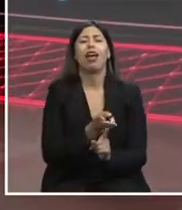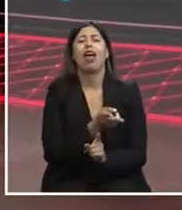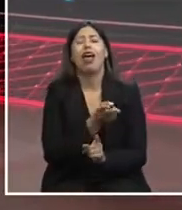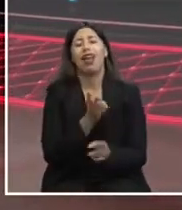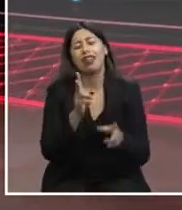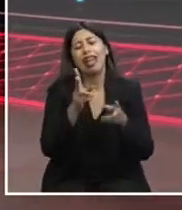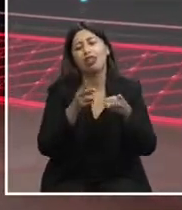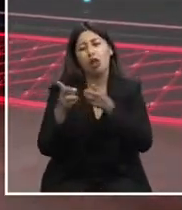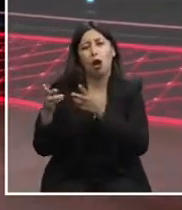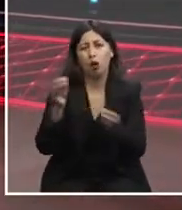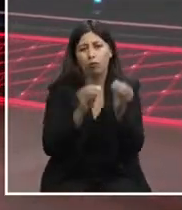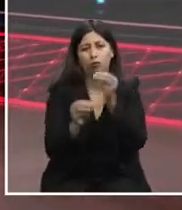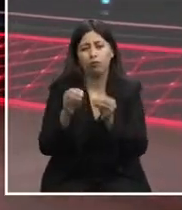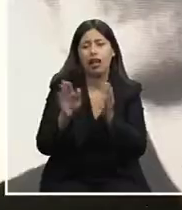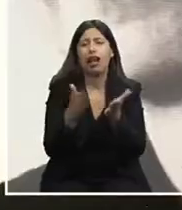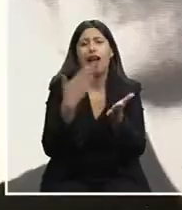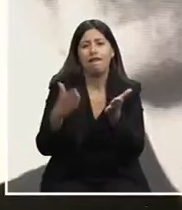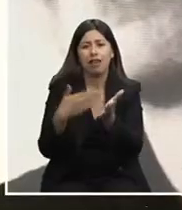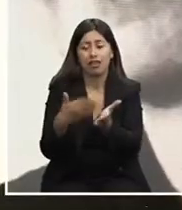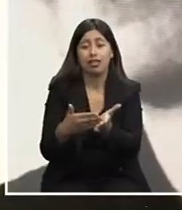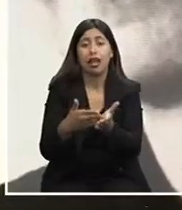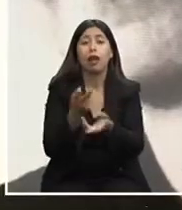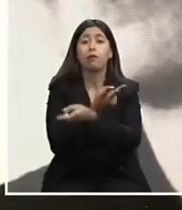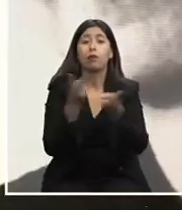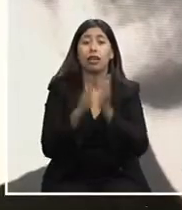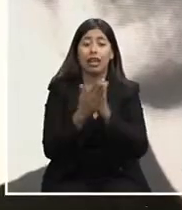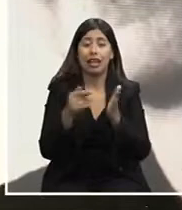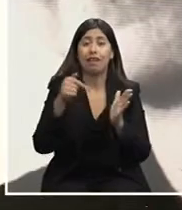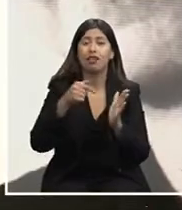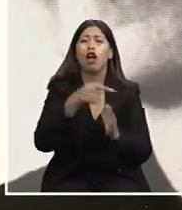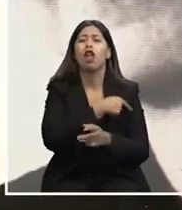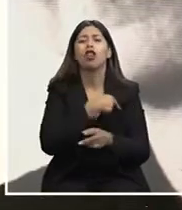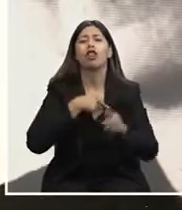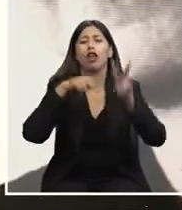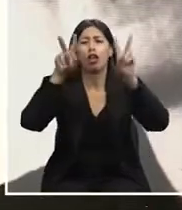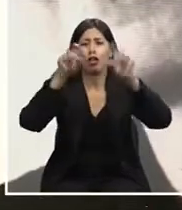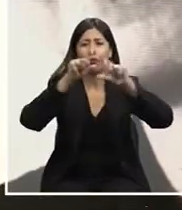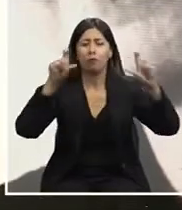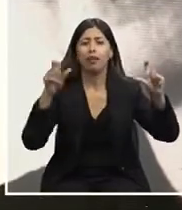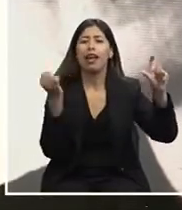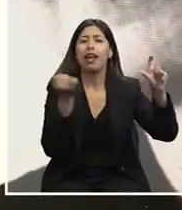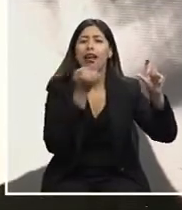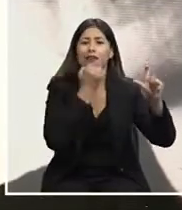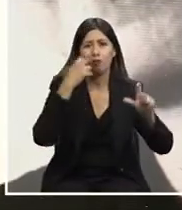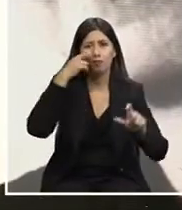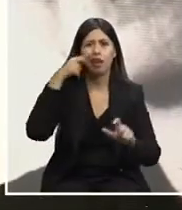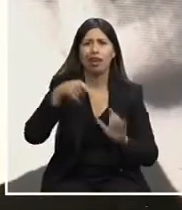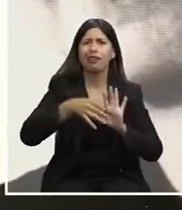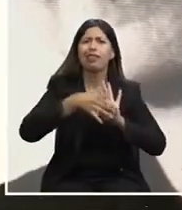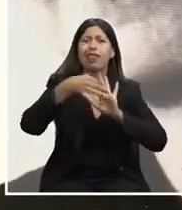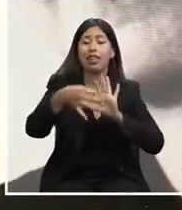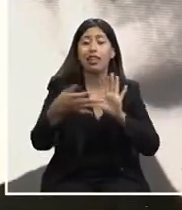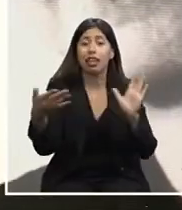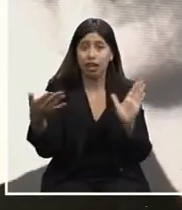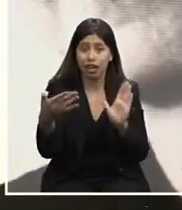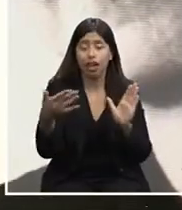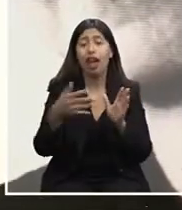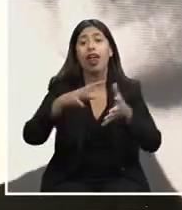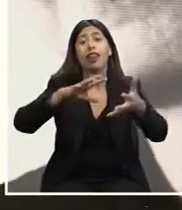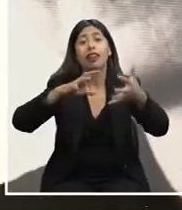Psycho. Publicó el libro El error humano, donde argumenta que la destrucción del planeta es a causa de